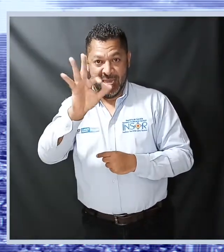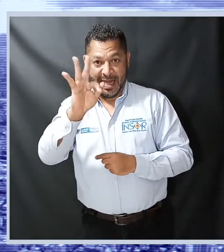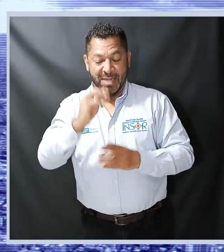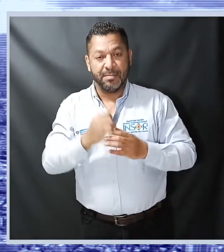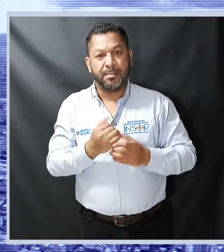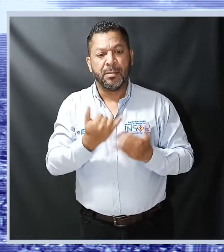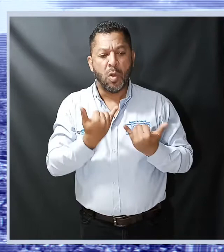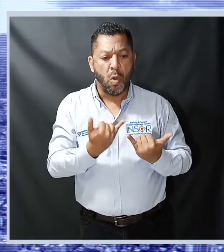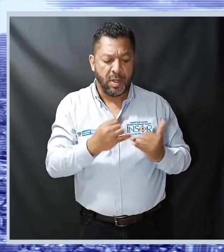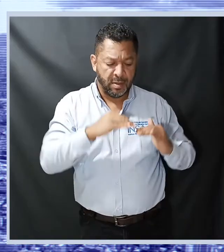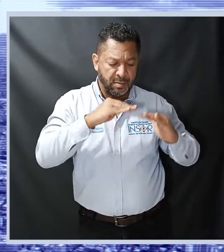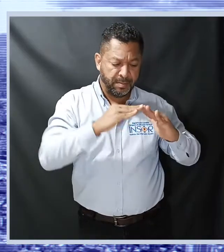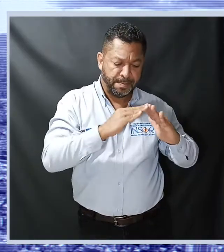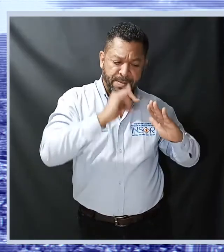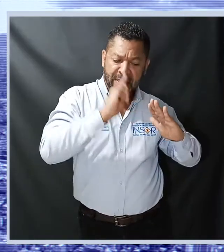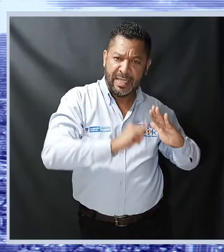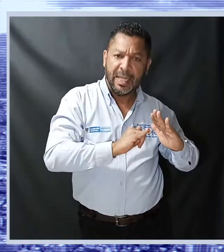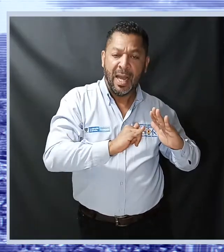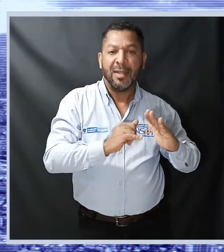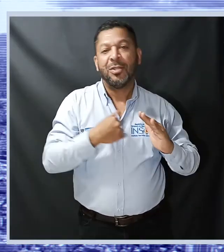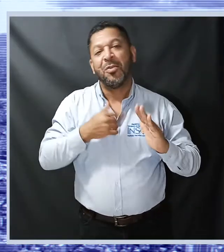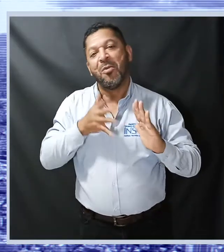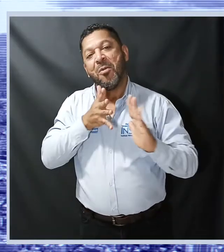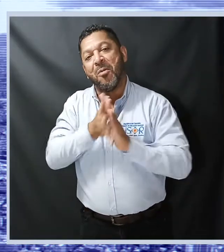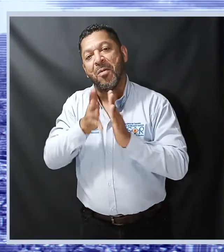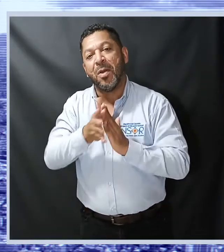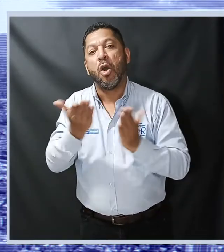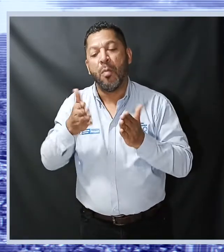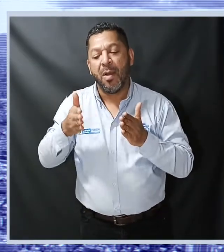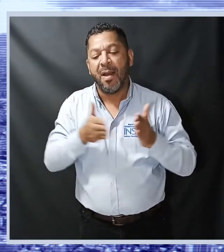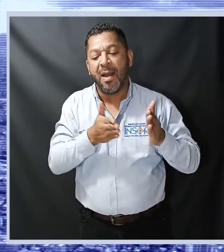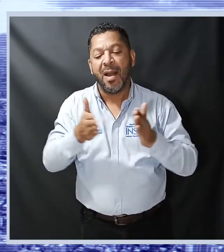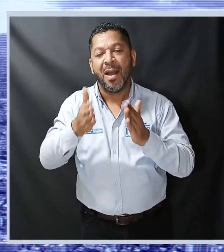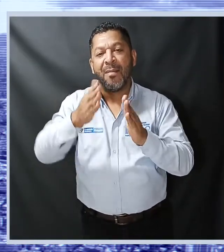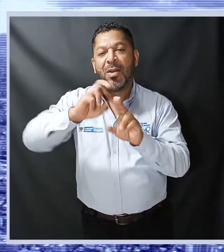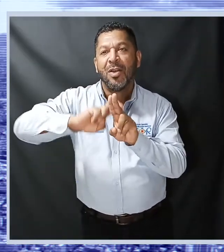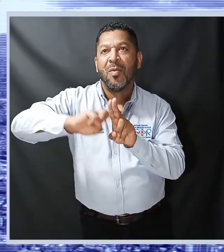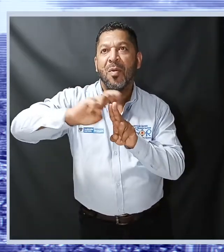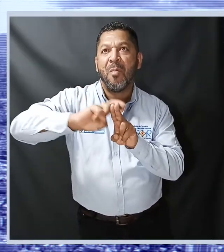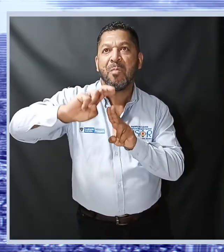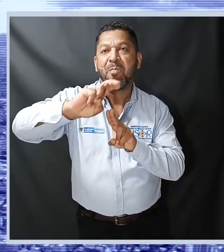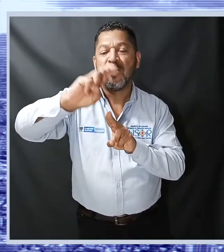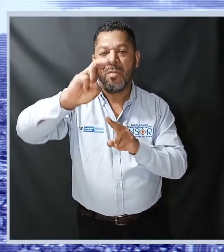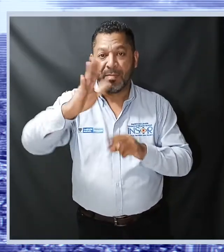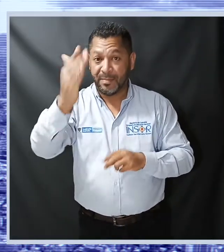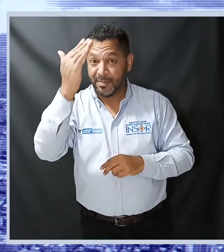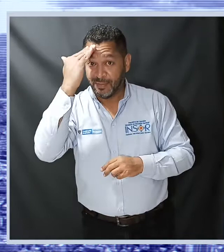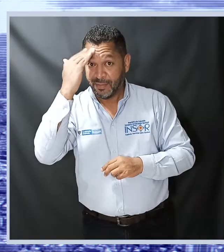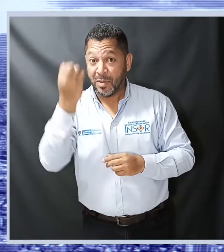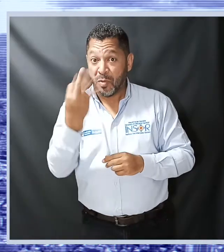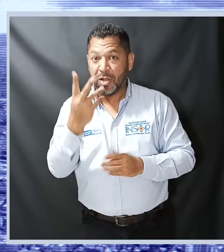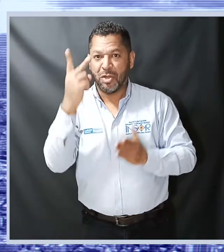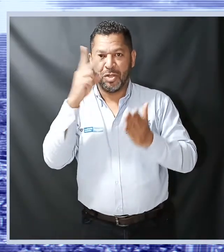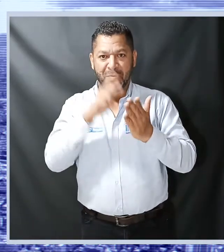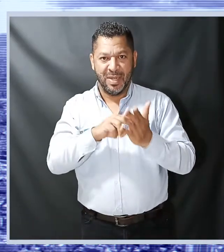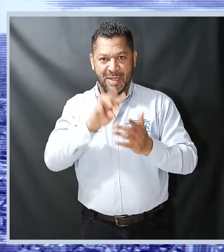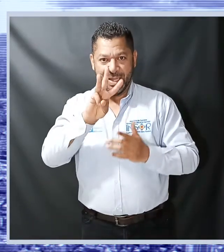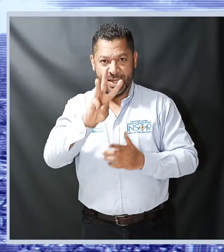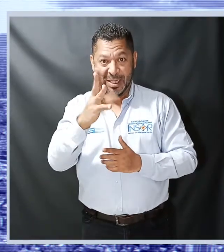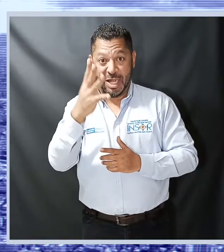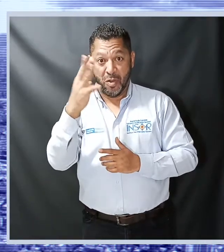En el día de hoy que nos quedamos en casa, les contaré sobre el Camino de Monserrate. ¿Sabía usted que el camino